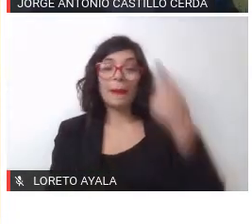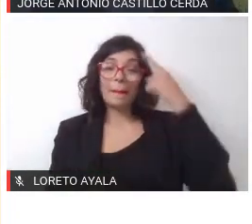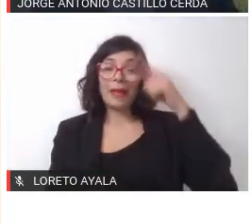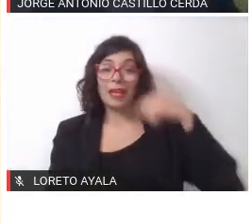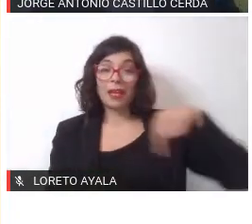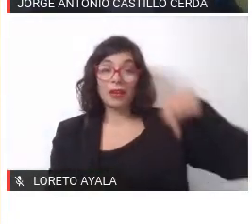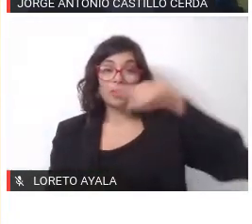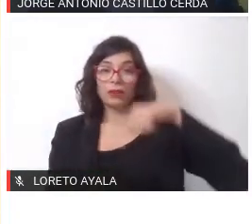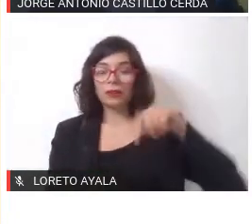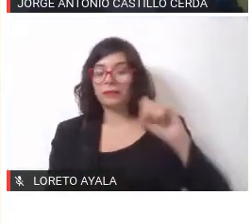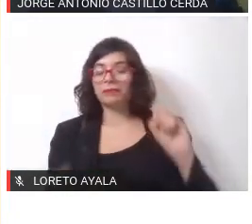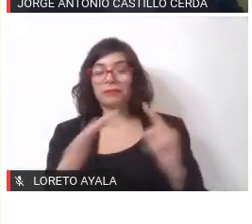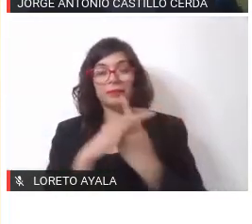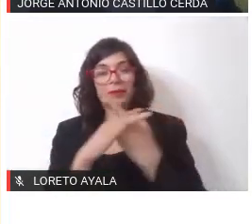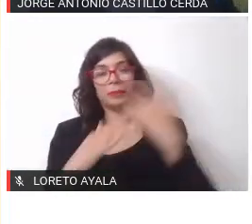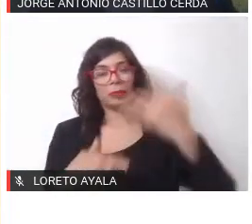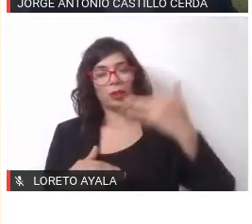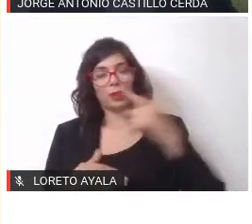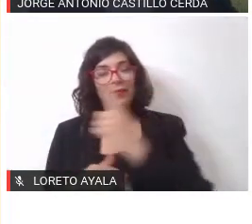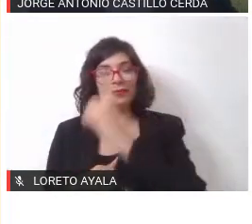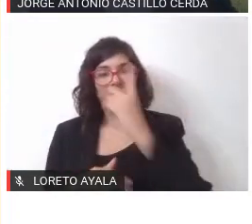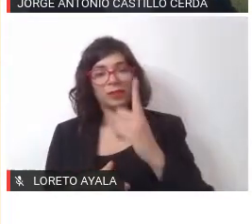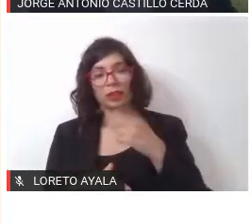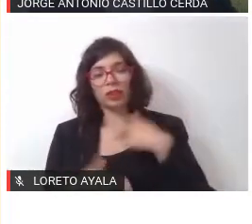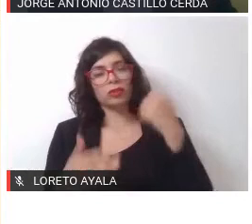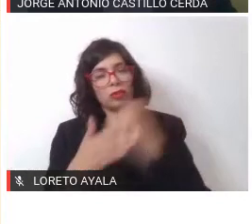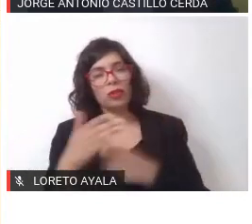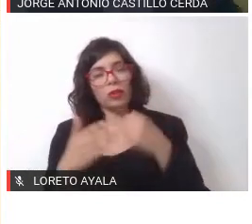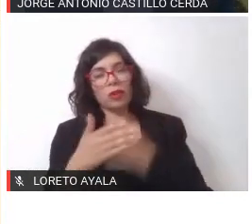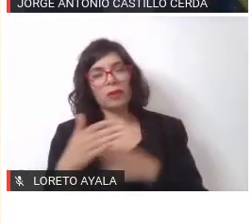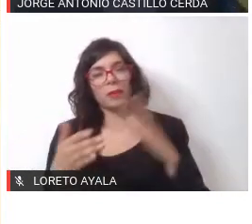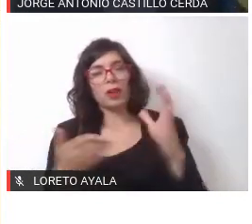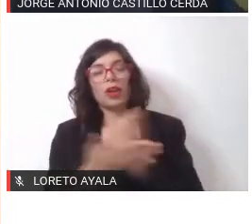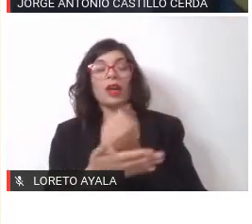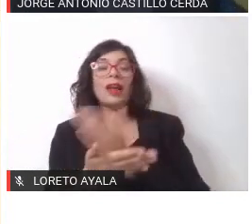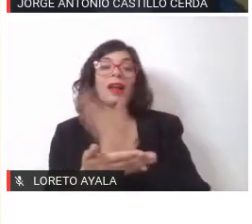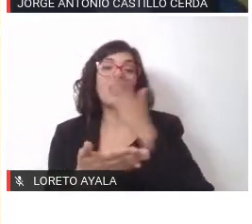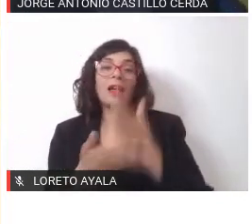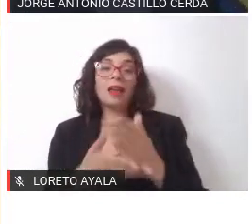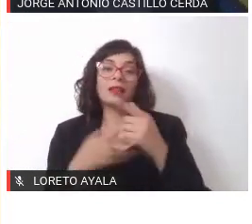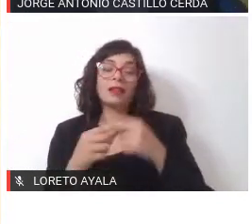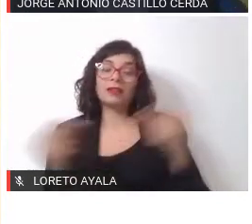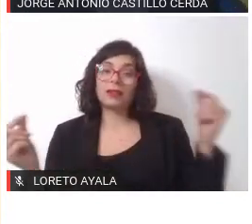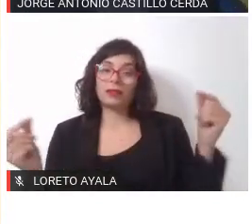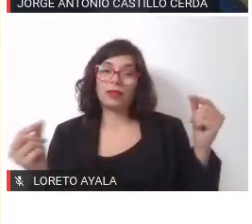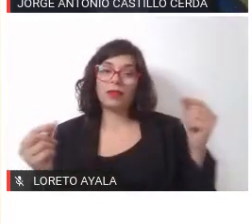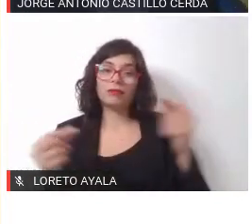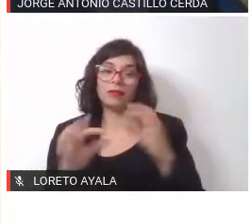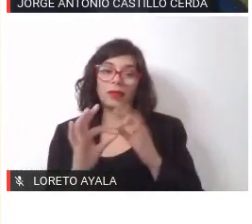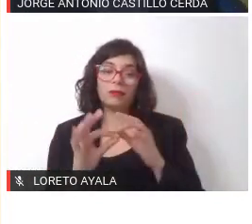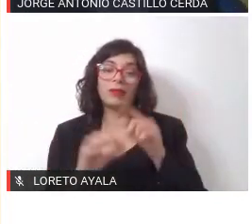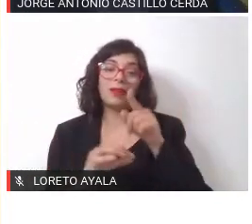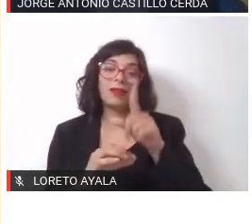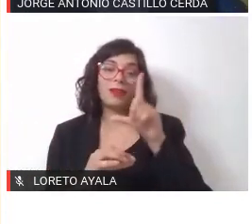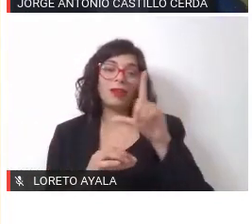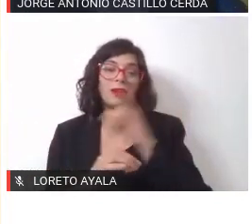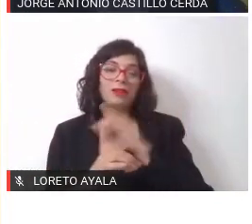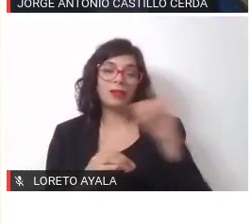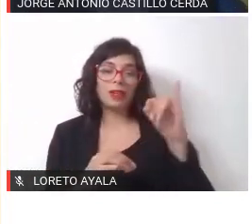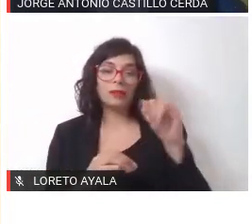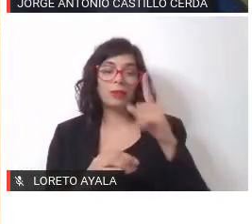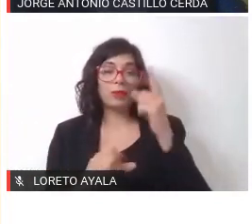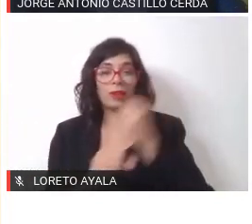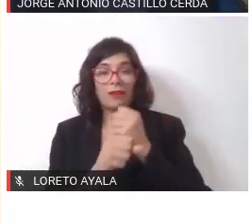pilar fundamental en donde tenemos que llegar, que es la cobertura a todo nivel. Así que ella siempre ahí, un trabajo